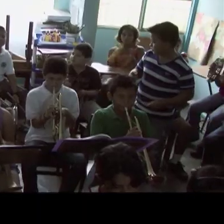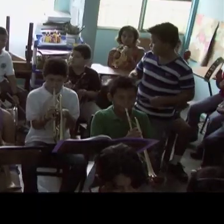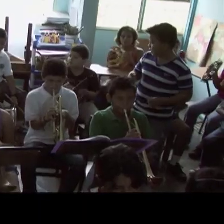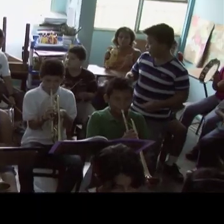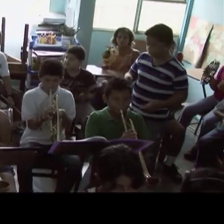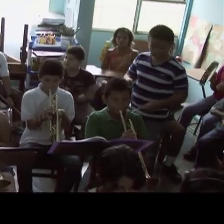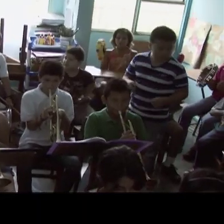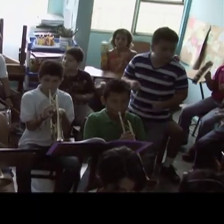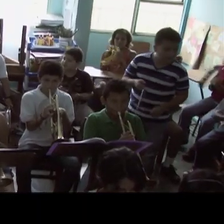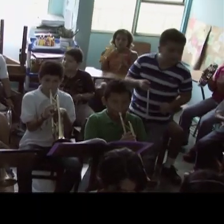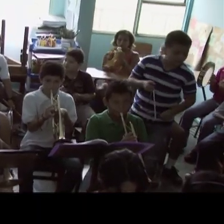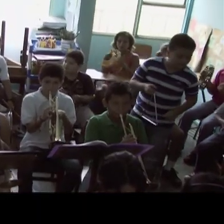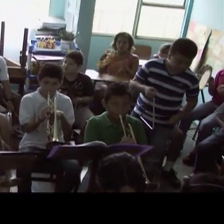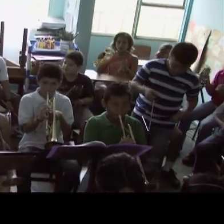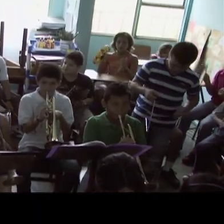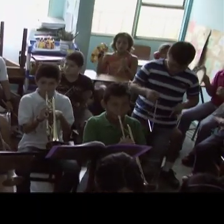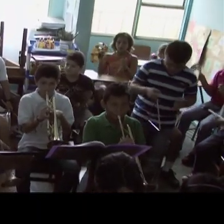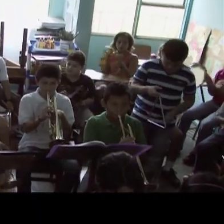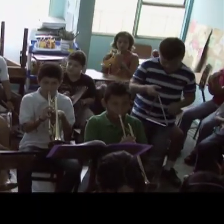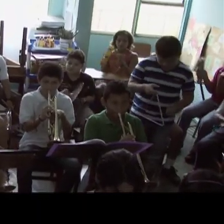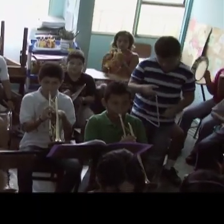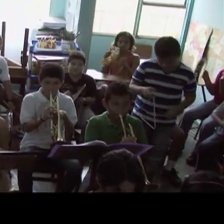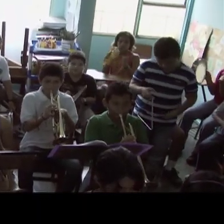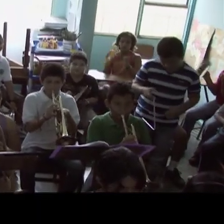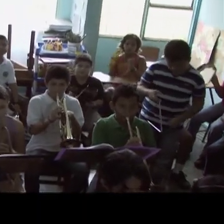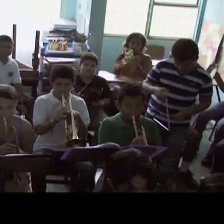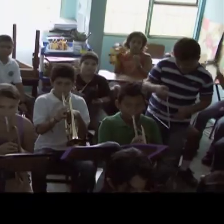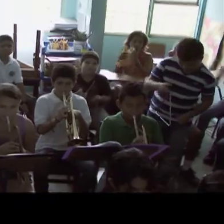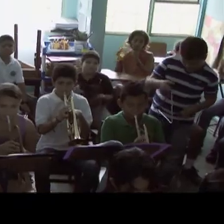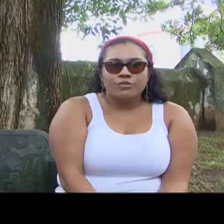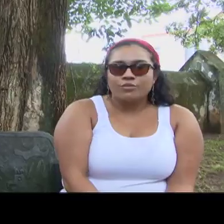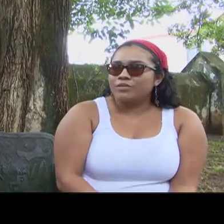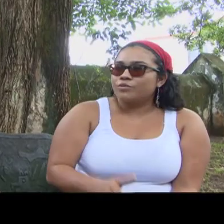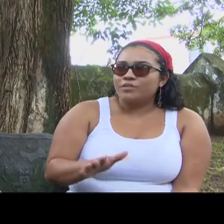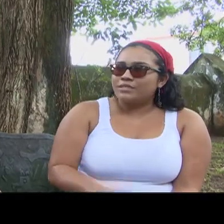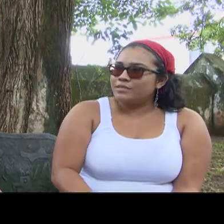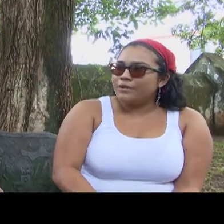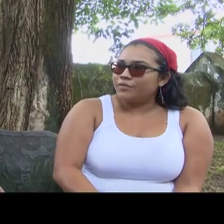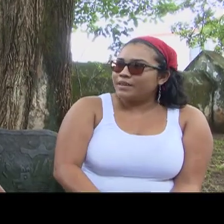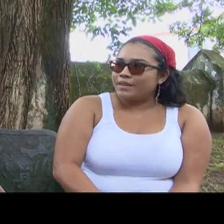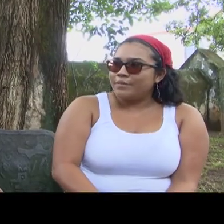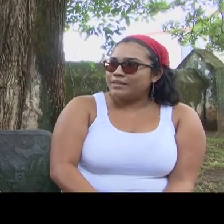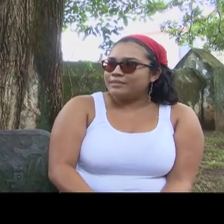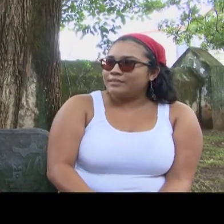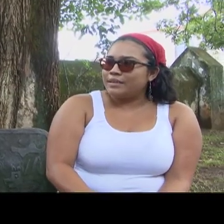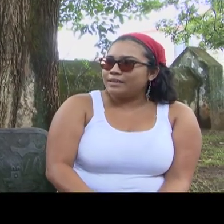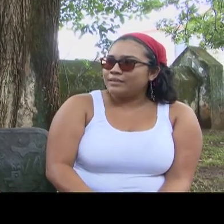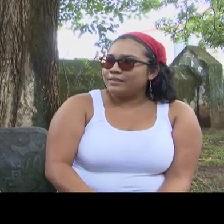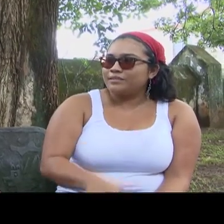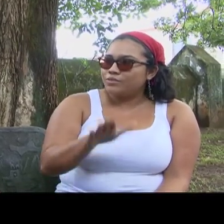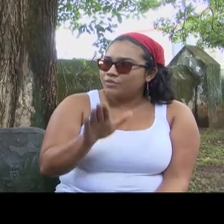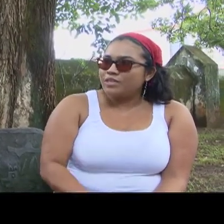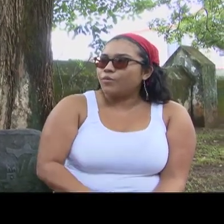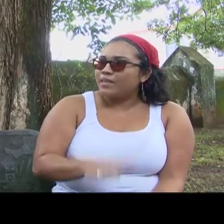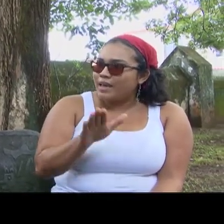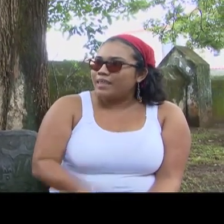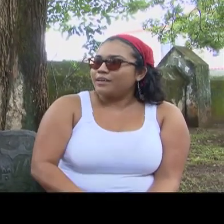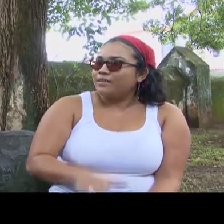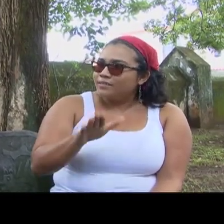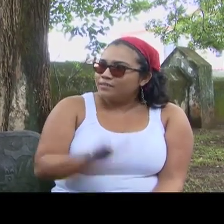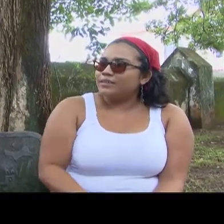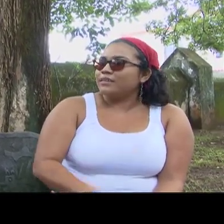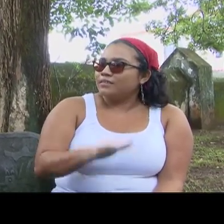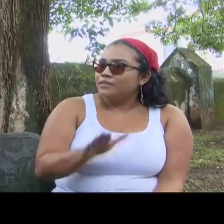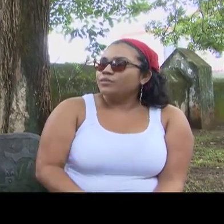Por ejemplo, las cimarronas. Es algo que nos identifica Ajá. mucho. Usted escucha una cimarrona del Valle Central y se escucha